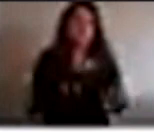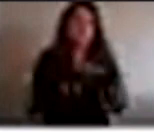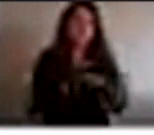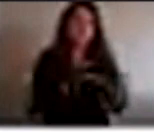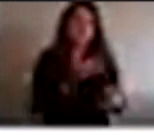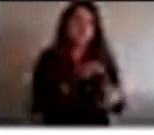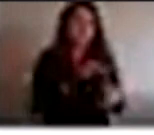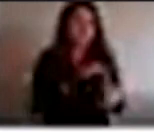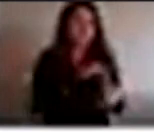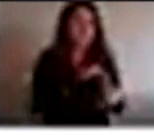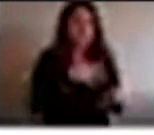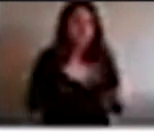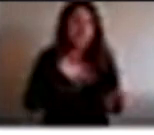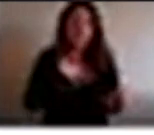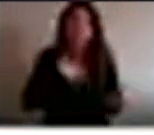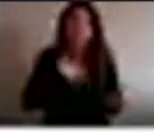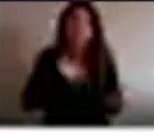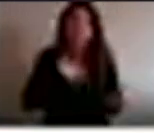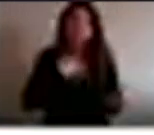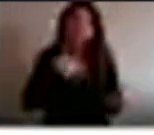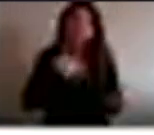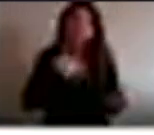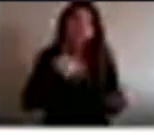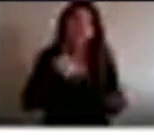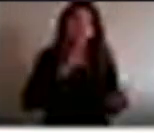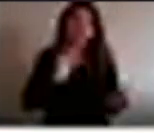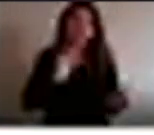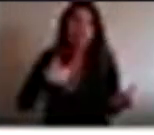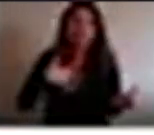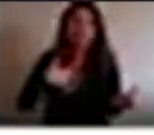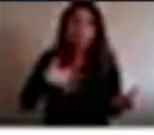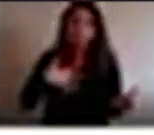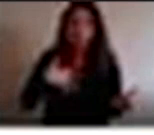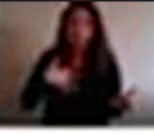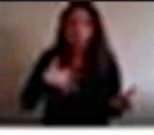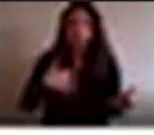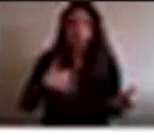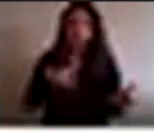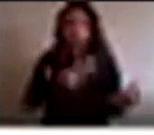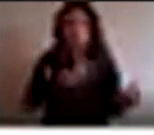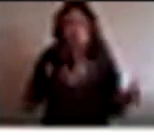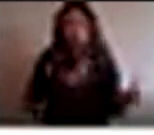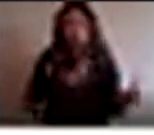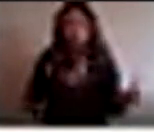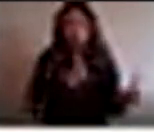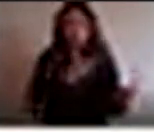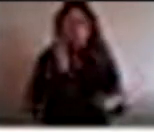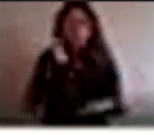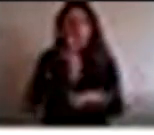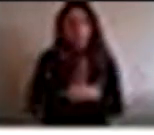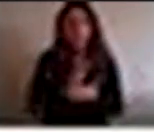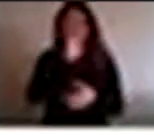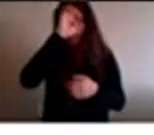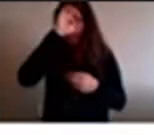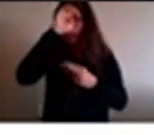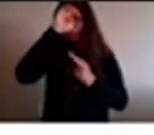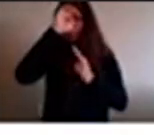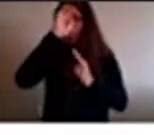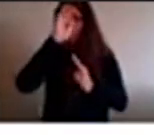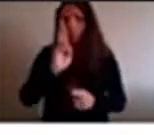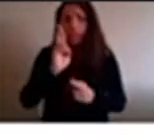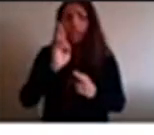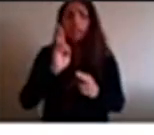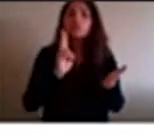la cual debemos tener tratos preferenciales. No, la persona con discapacidad se le debe garantizar en un verdadero proceso de